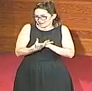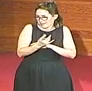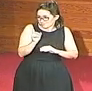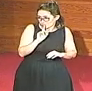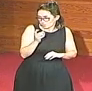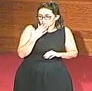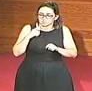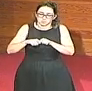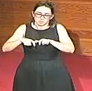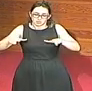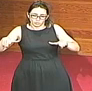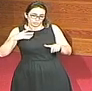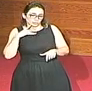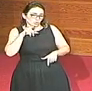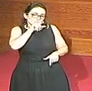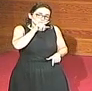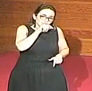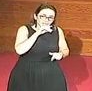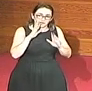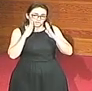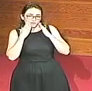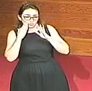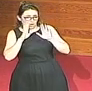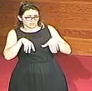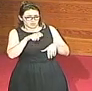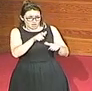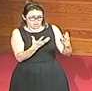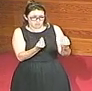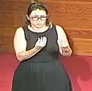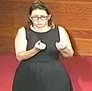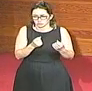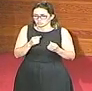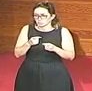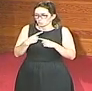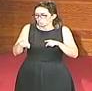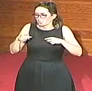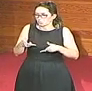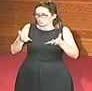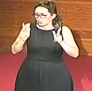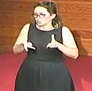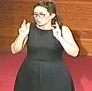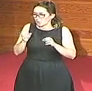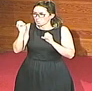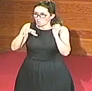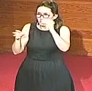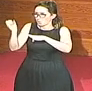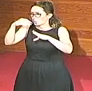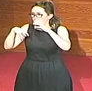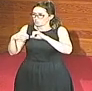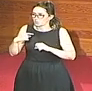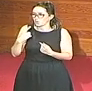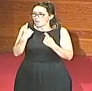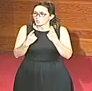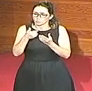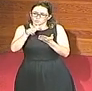Facebook, están campando a sus anchas, es increíble, se permiten en muchos casos decidir quién está dentro y quién